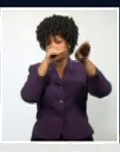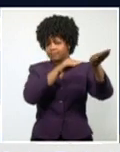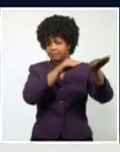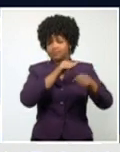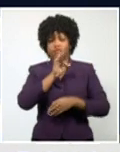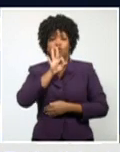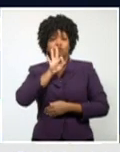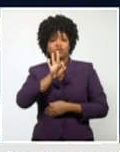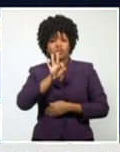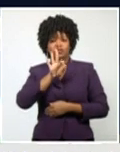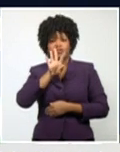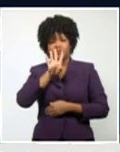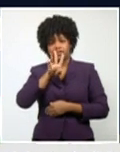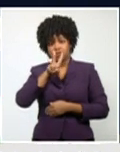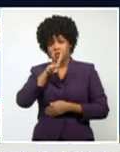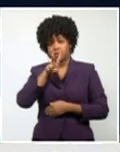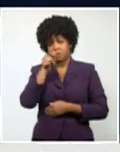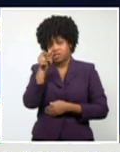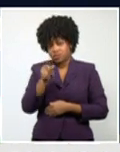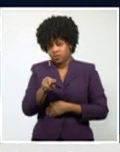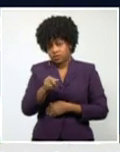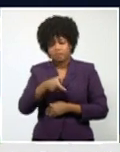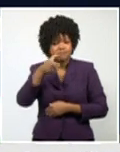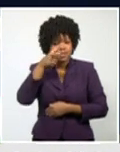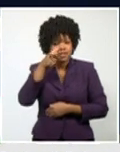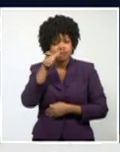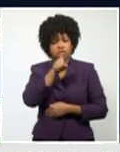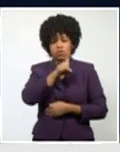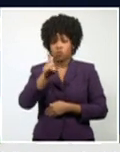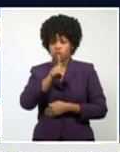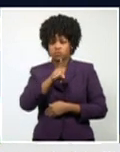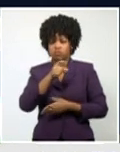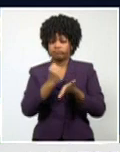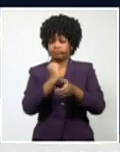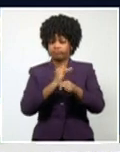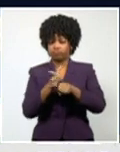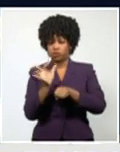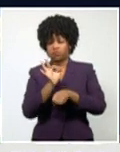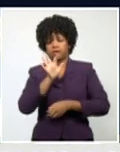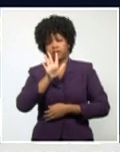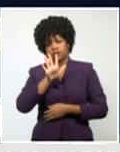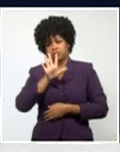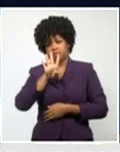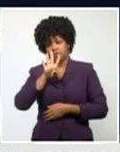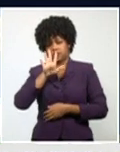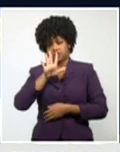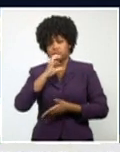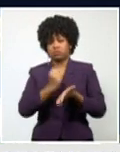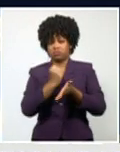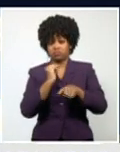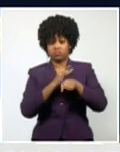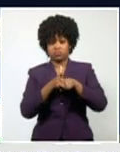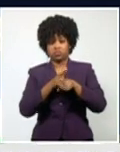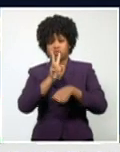824 pacientes, en vigilancia 11, sospechosos 545 y confirmados